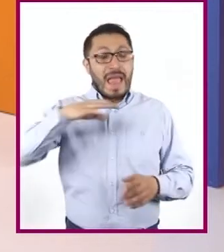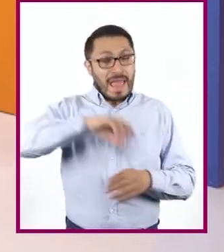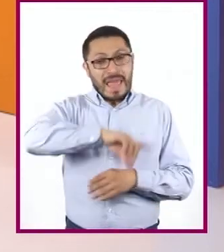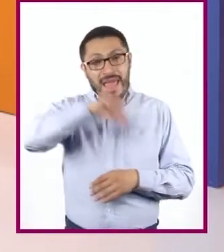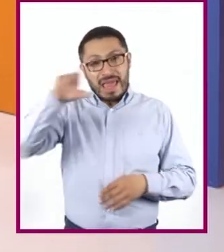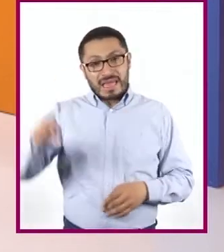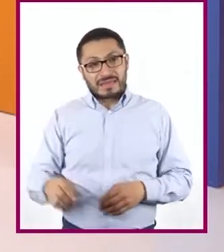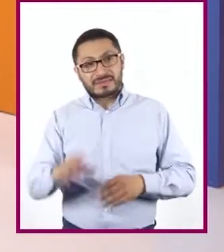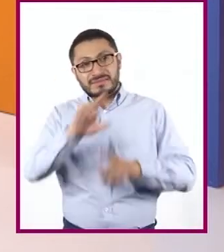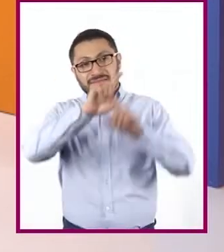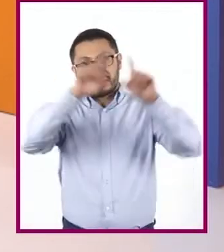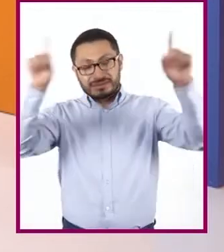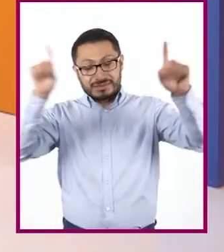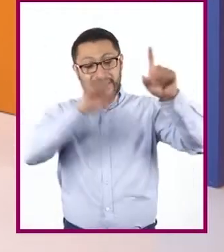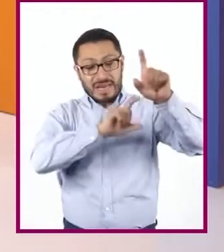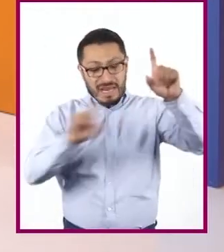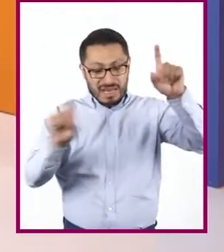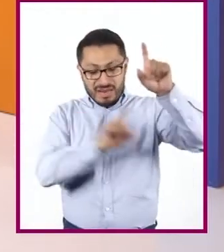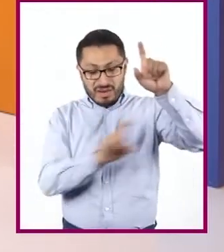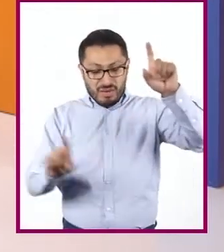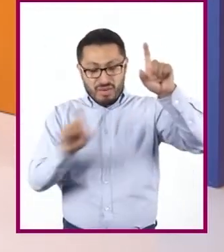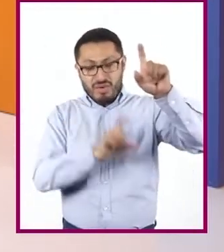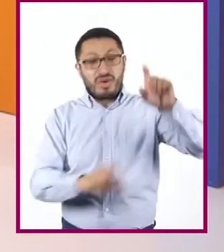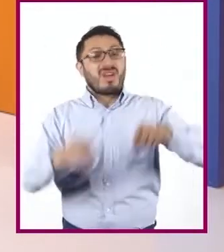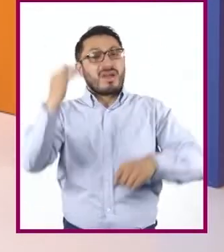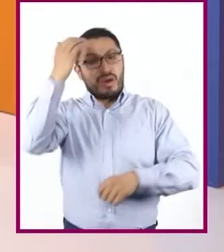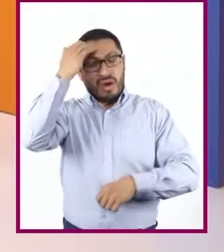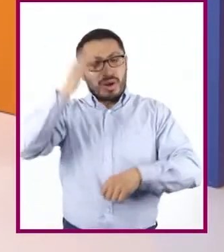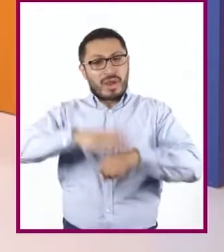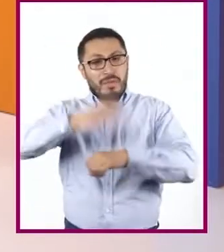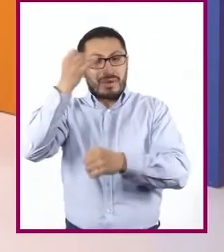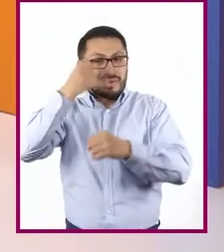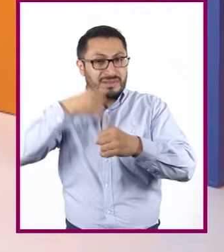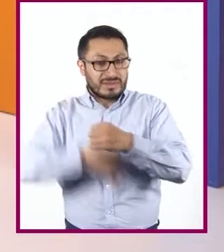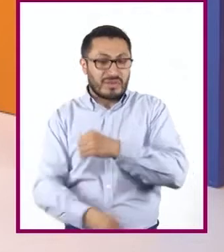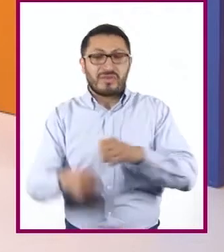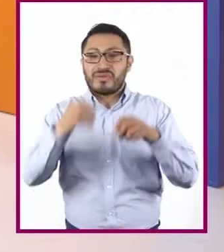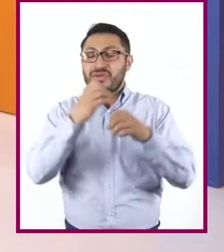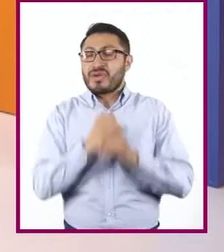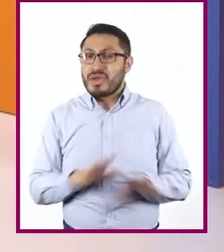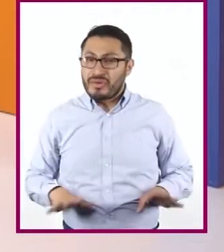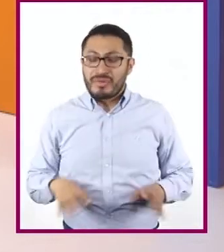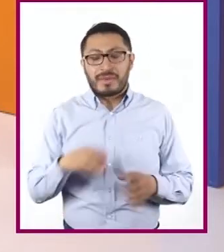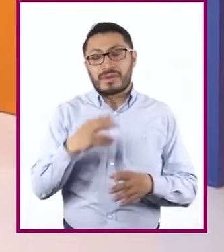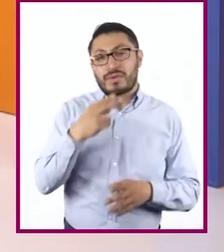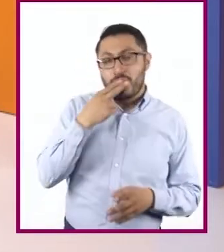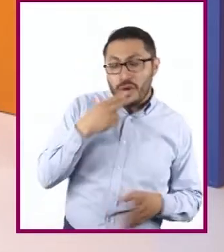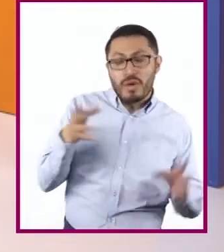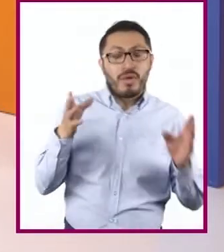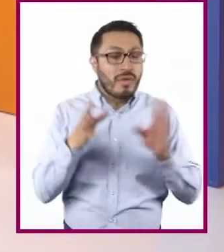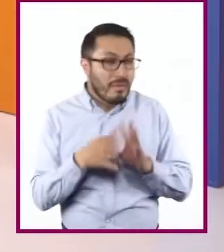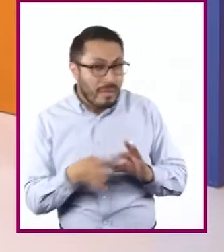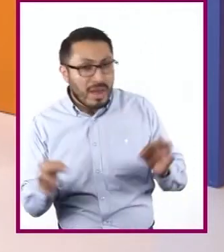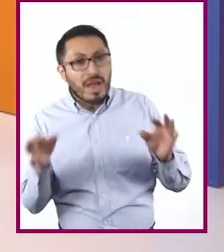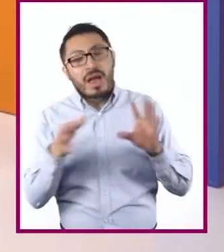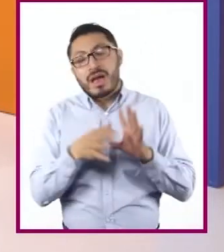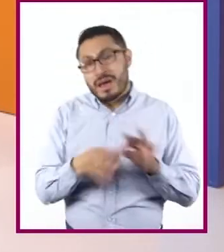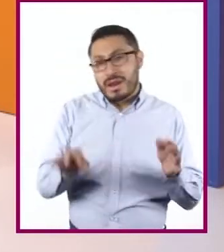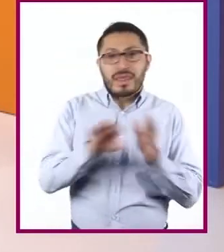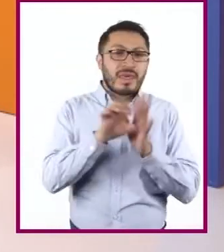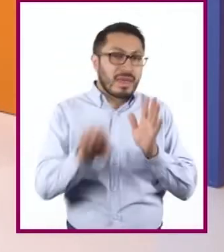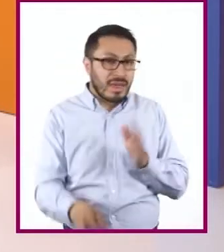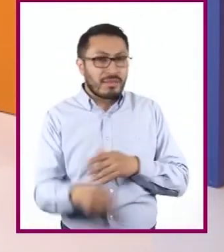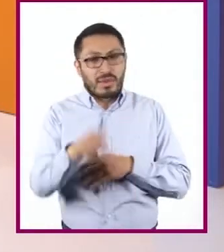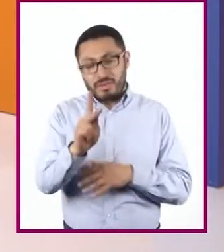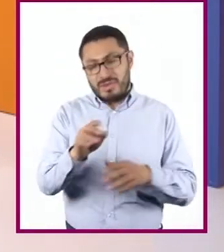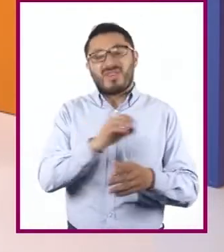nos permitirán ampliar la información con explicaciones y ejemplos. Sin embargo, para entender todo el